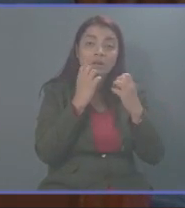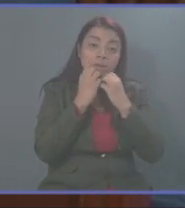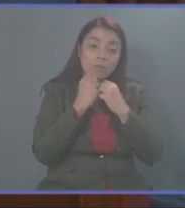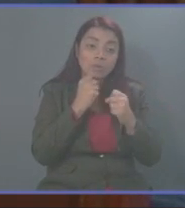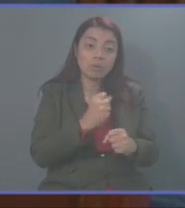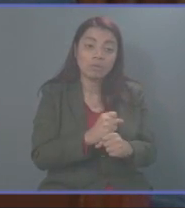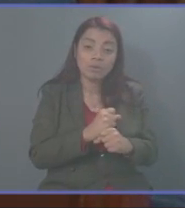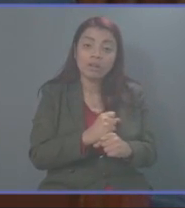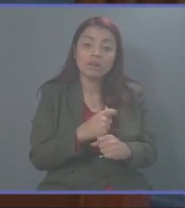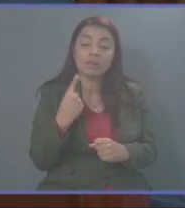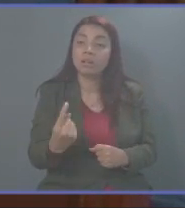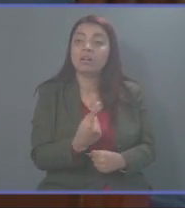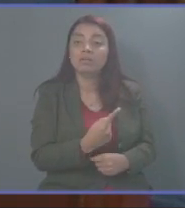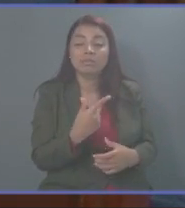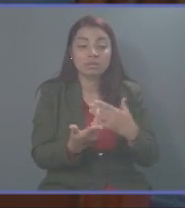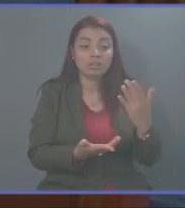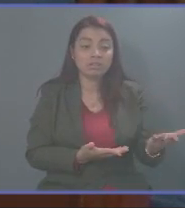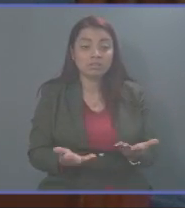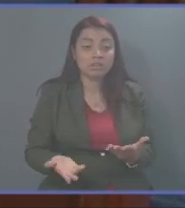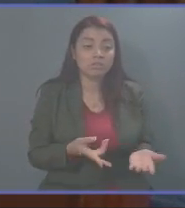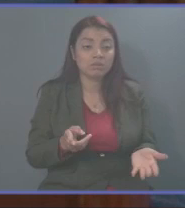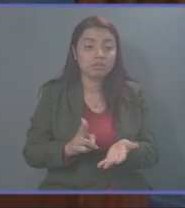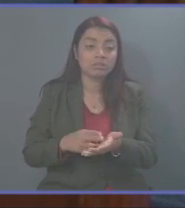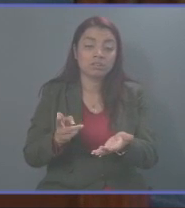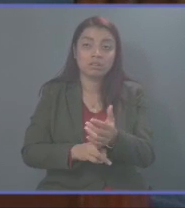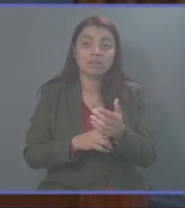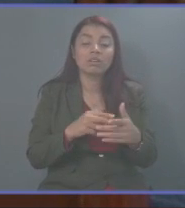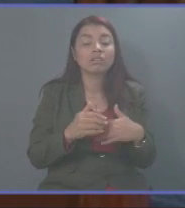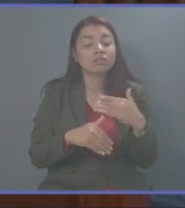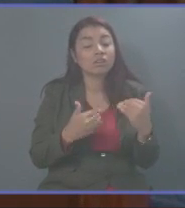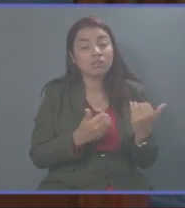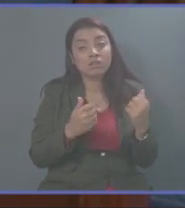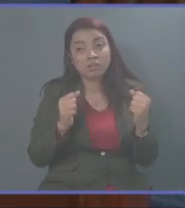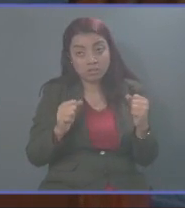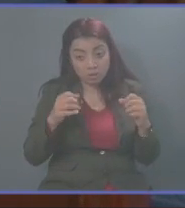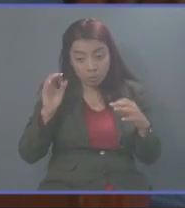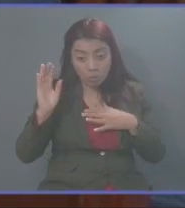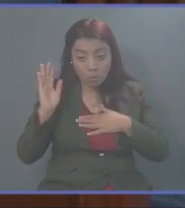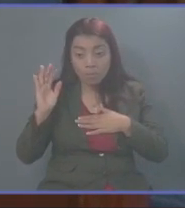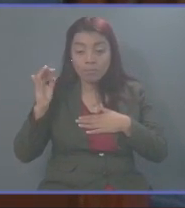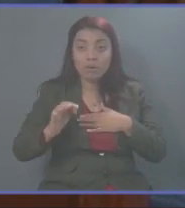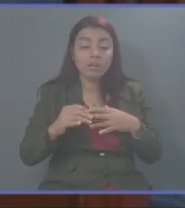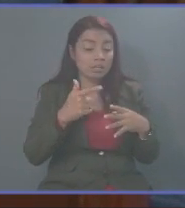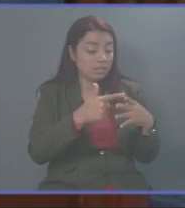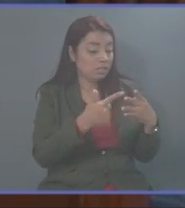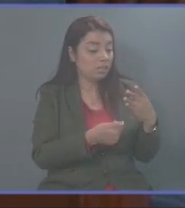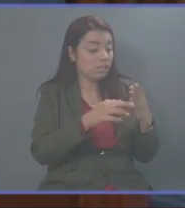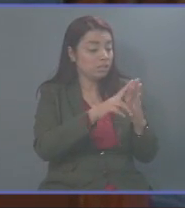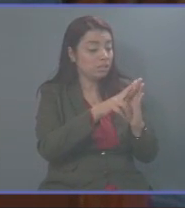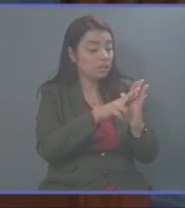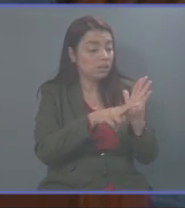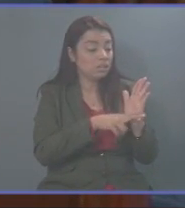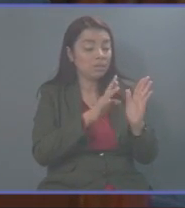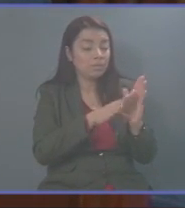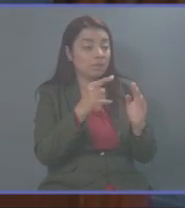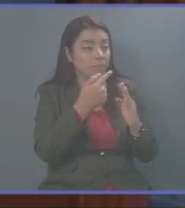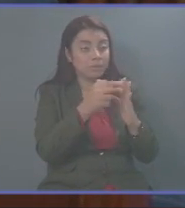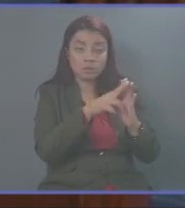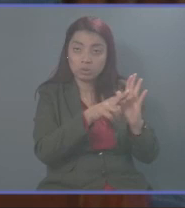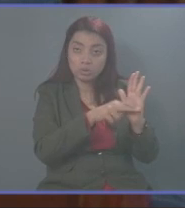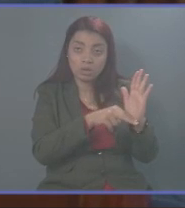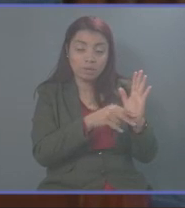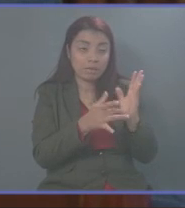que los proveedores de los servicios contratados cumplen con las cláusulas del contrato, la presente ley y sus reglamentos y normas